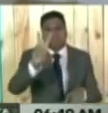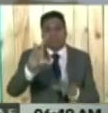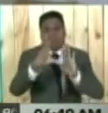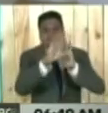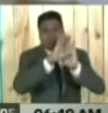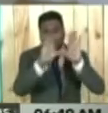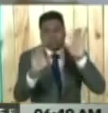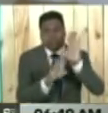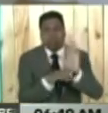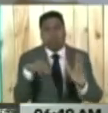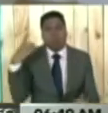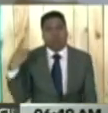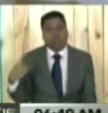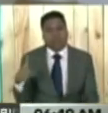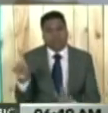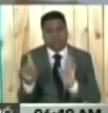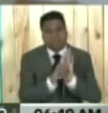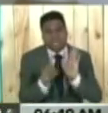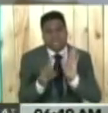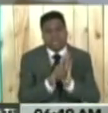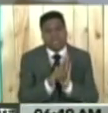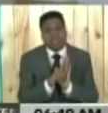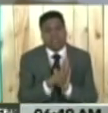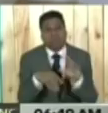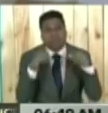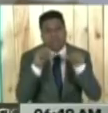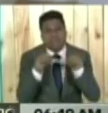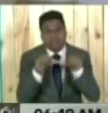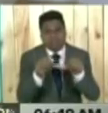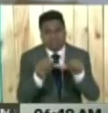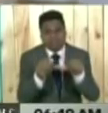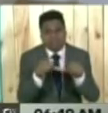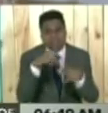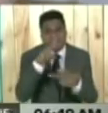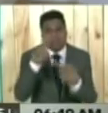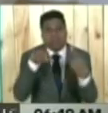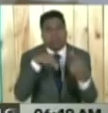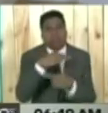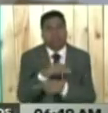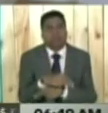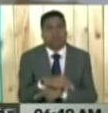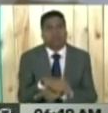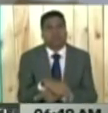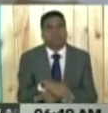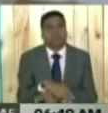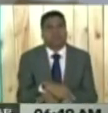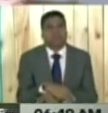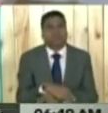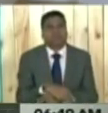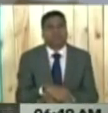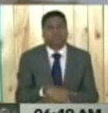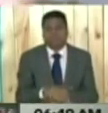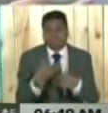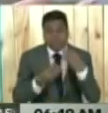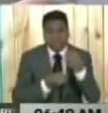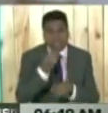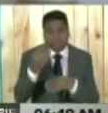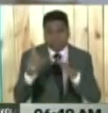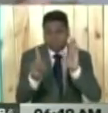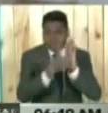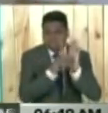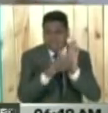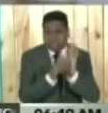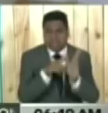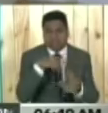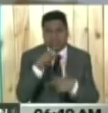es un derecho generado en revolución, el derecho a hacer un referéndum. Lo